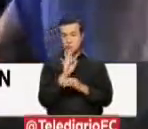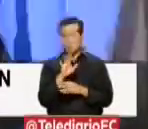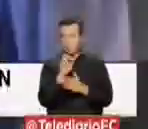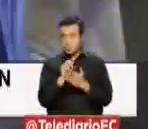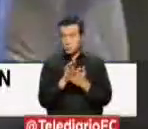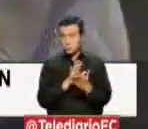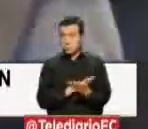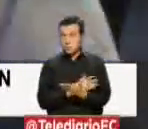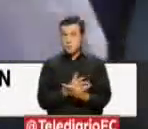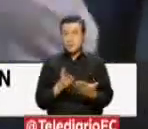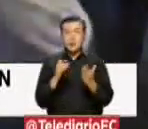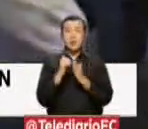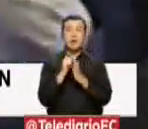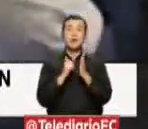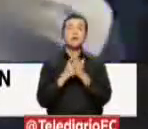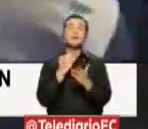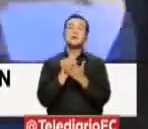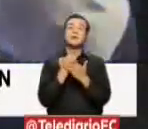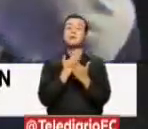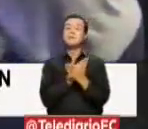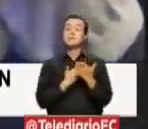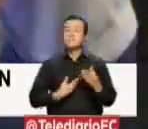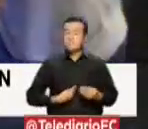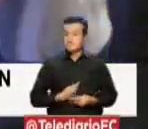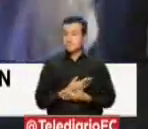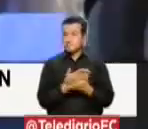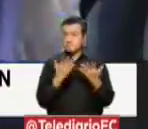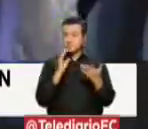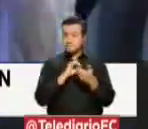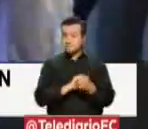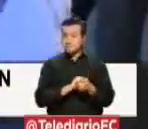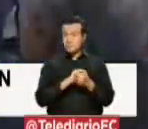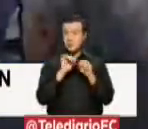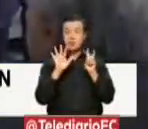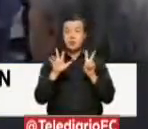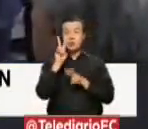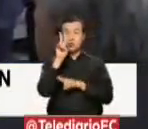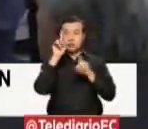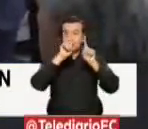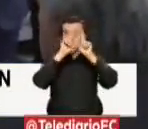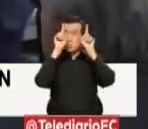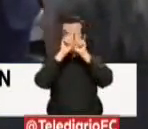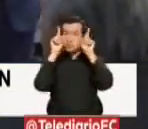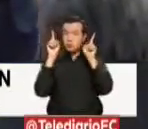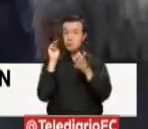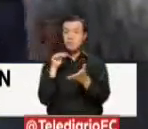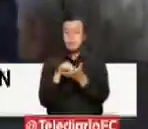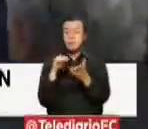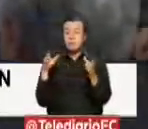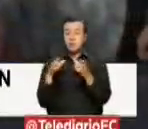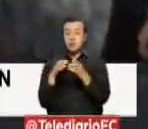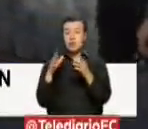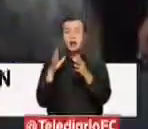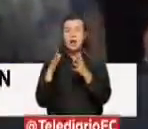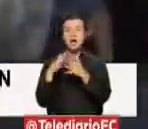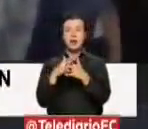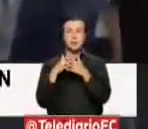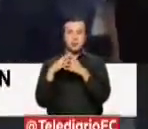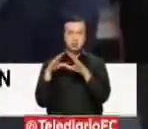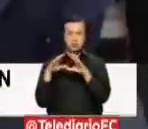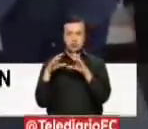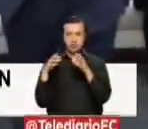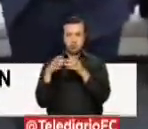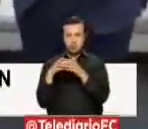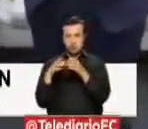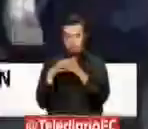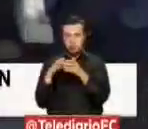La agenda económica del jefe de Estado incluyó además un acercamiento con 72 empresarios integrantes de la America's Society, Council